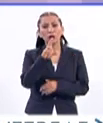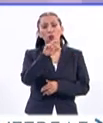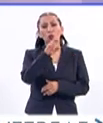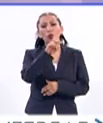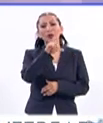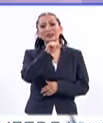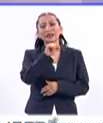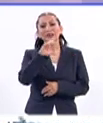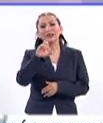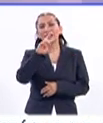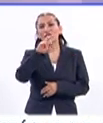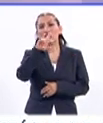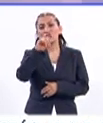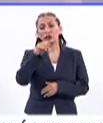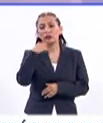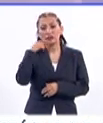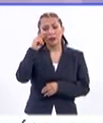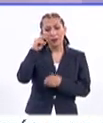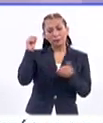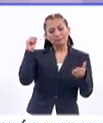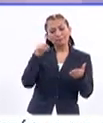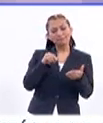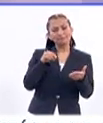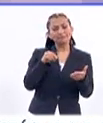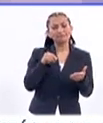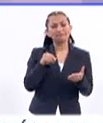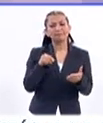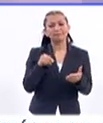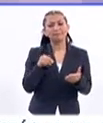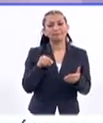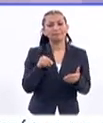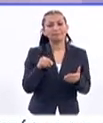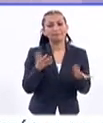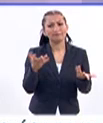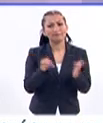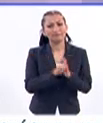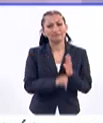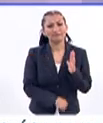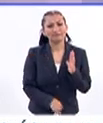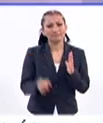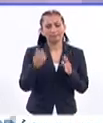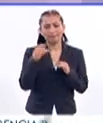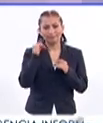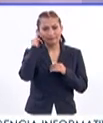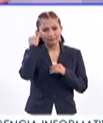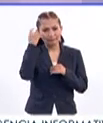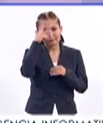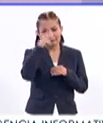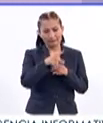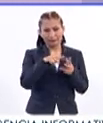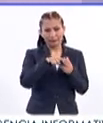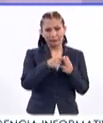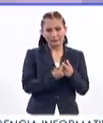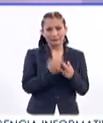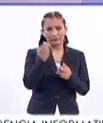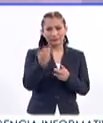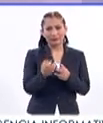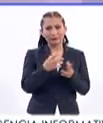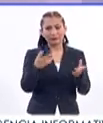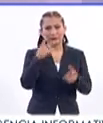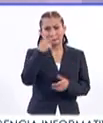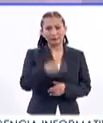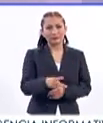Ulises Criollo, donde visualiza un referente de los indígenas en México. Iniciamos con este